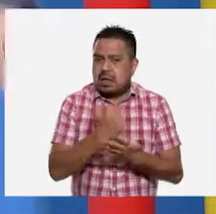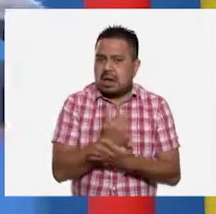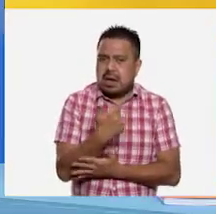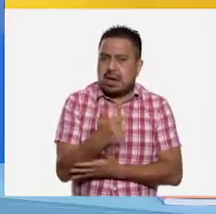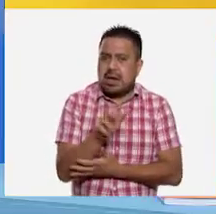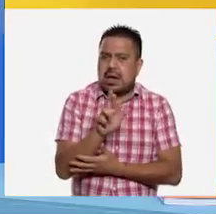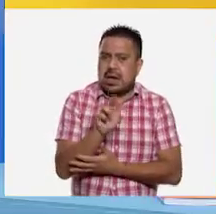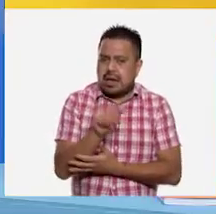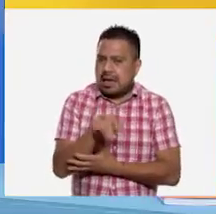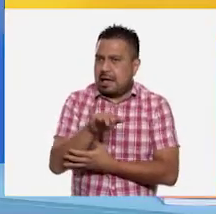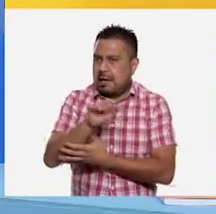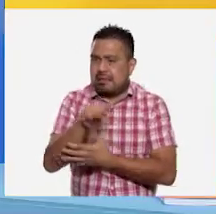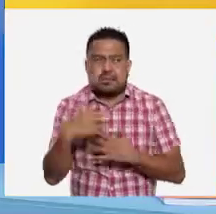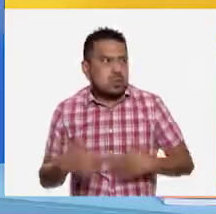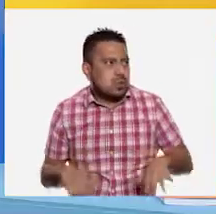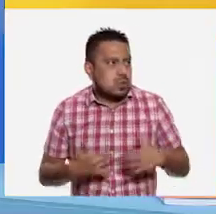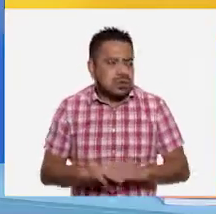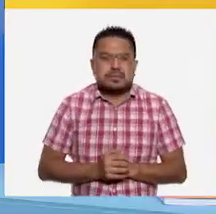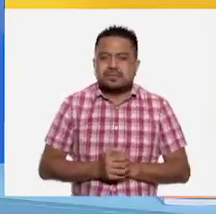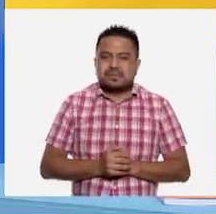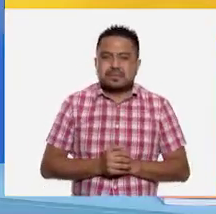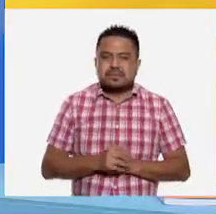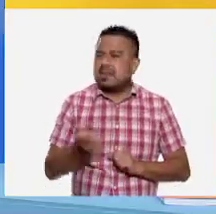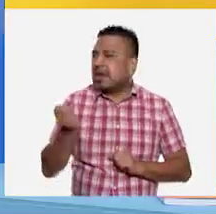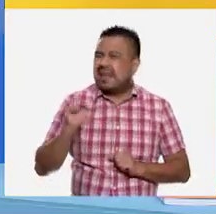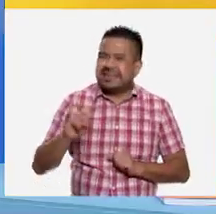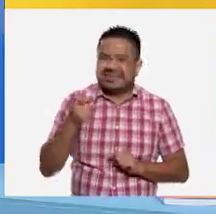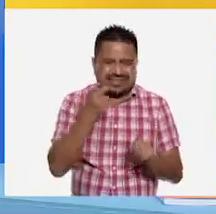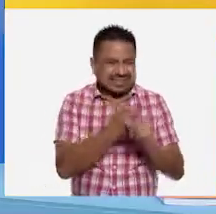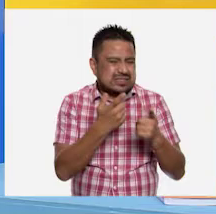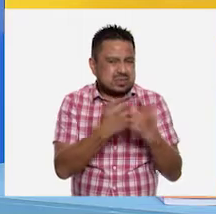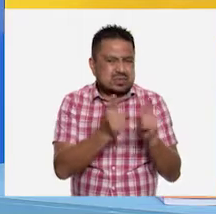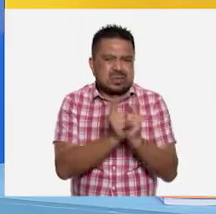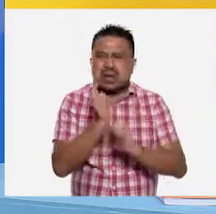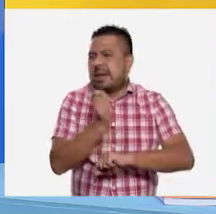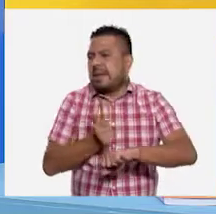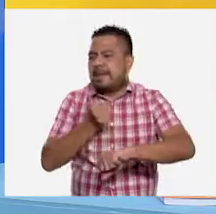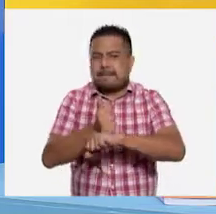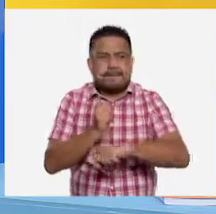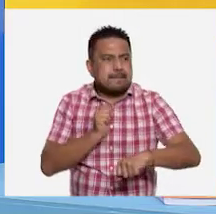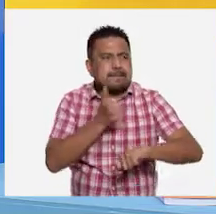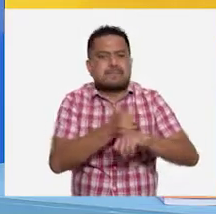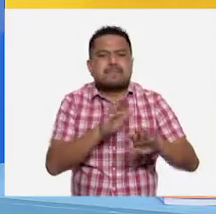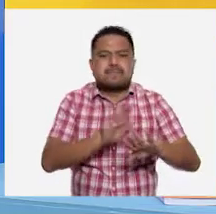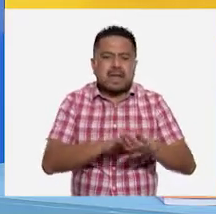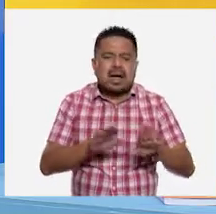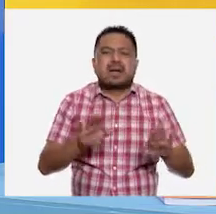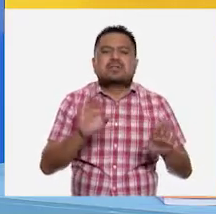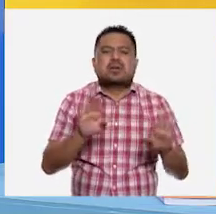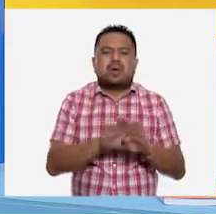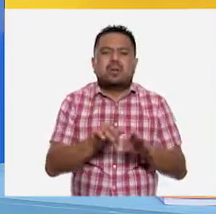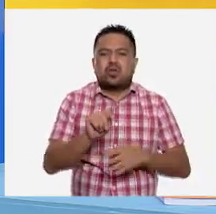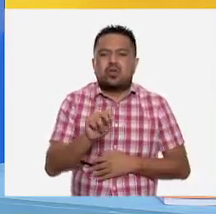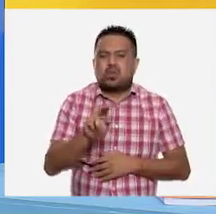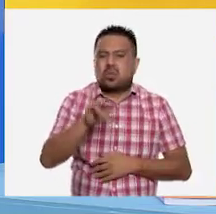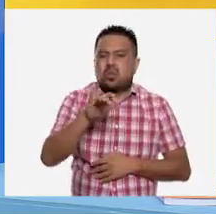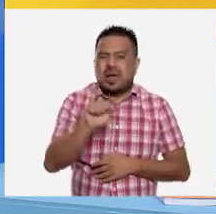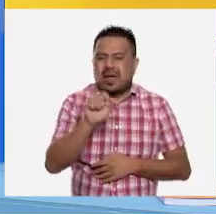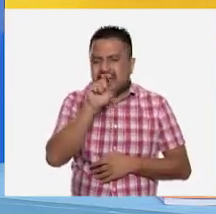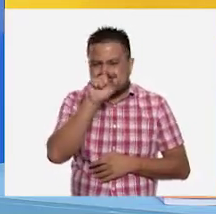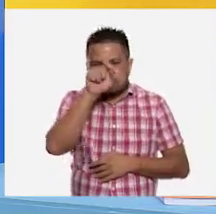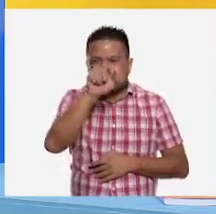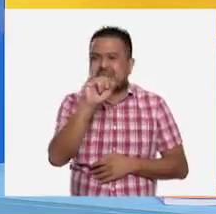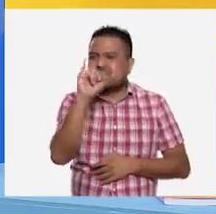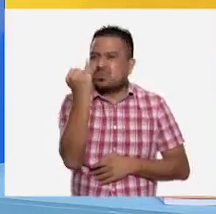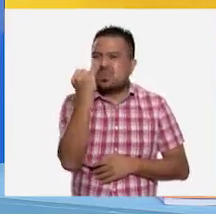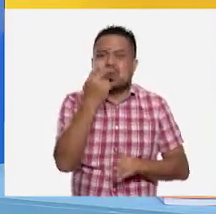nada más. Nada más, sí. Y así como este grupo, se consolidaron otros más, como los Tucanes de Tijuana, que tuvo